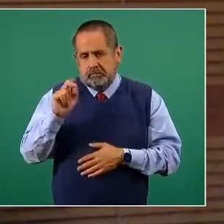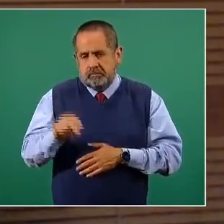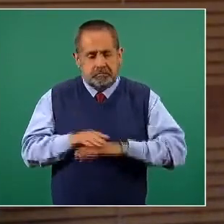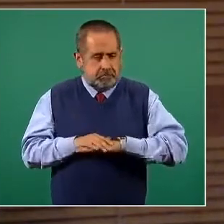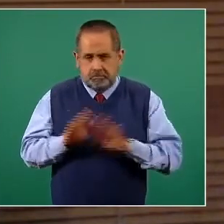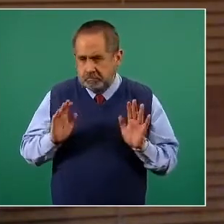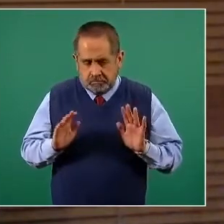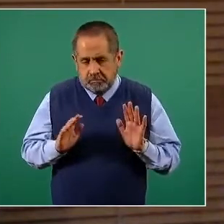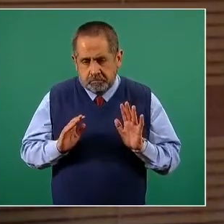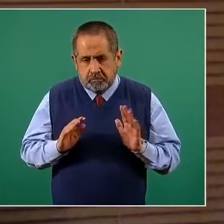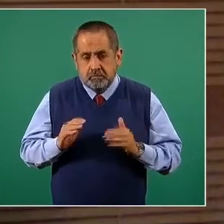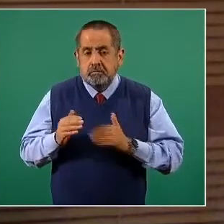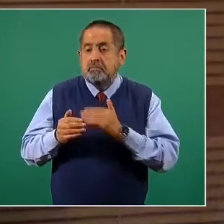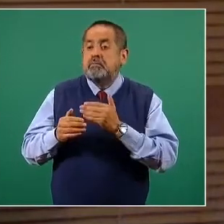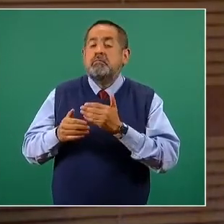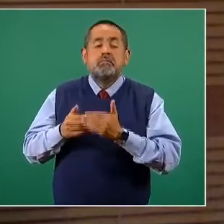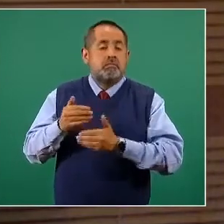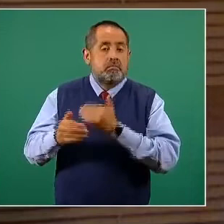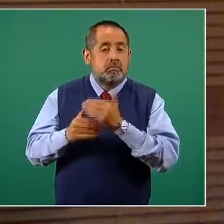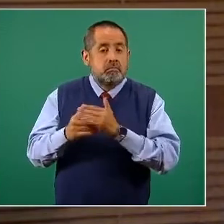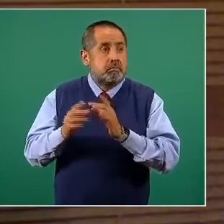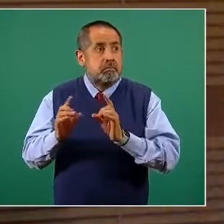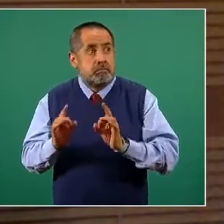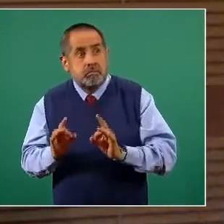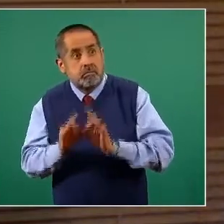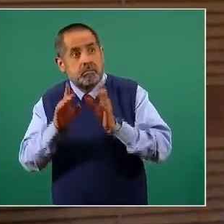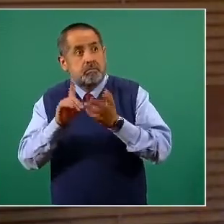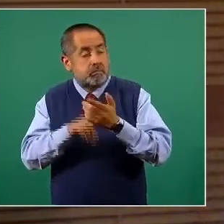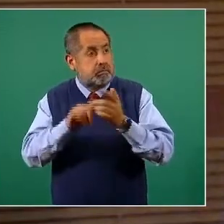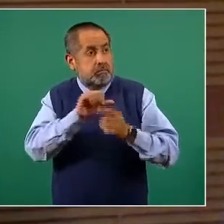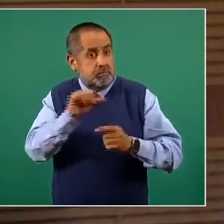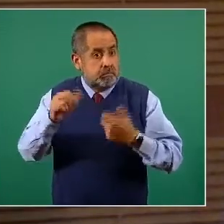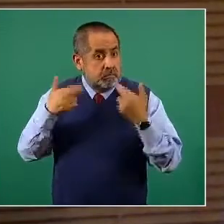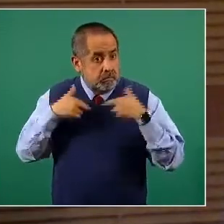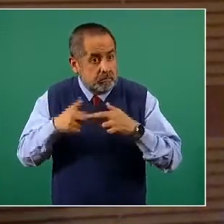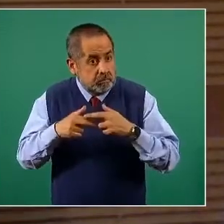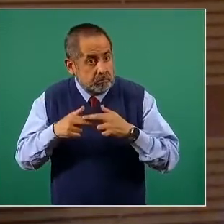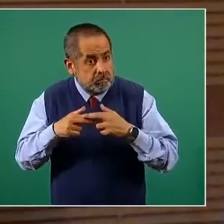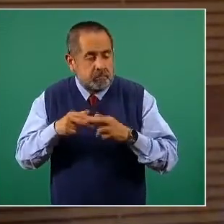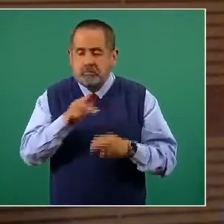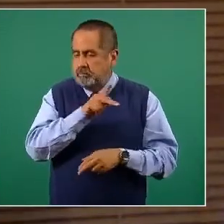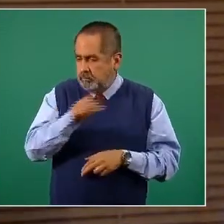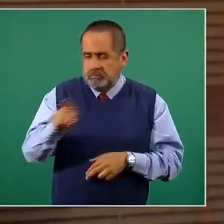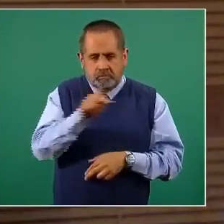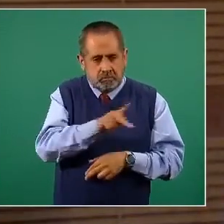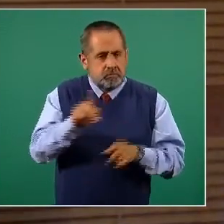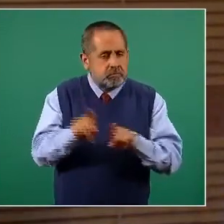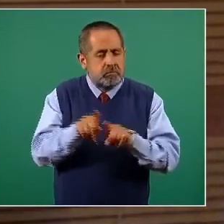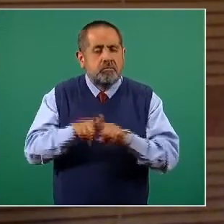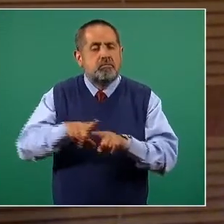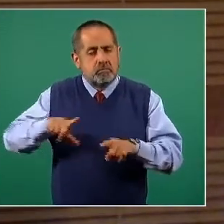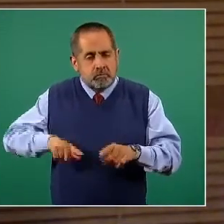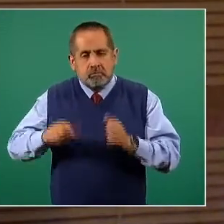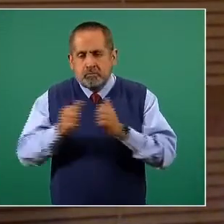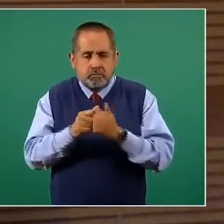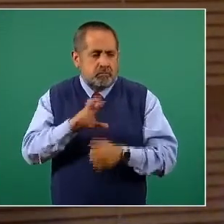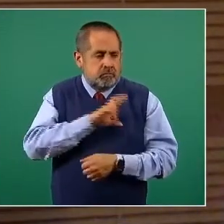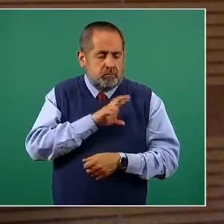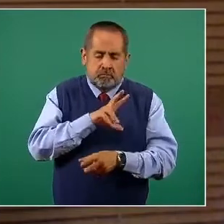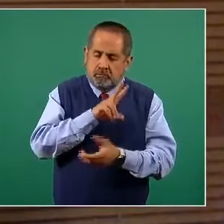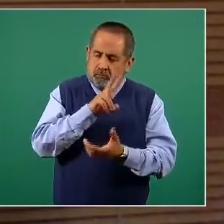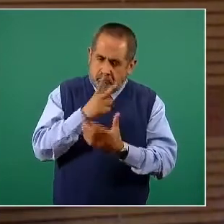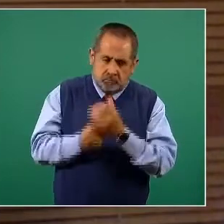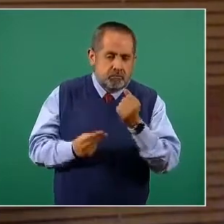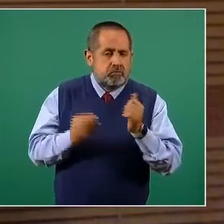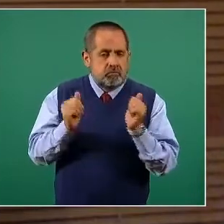momento que se active un protocolo de vacunación en el sector educativo en una entidad, también está contemplado